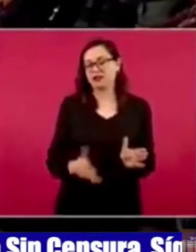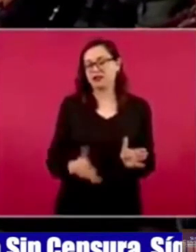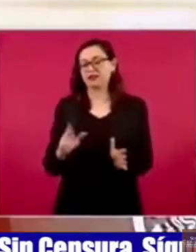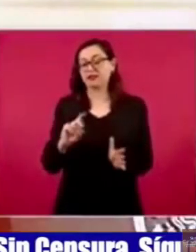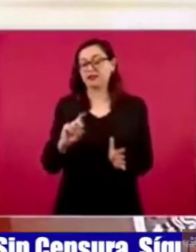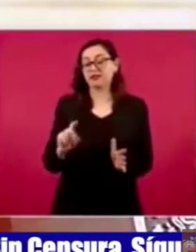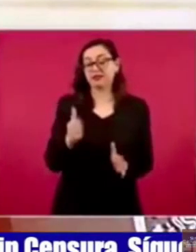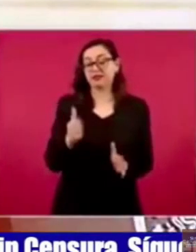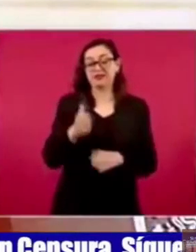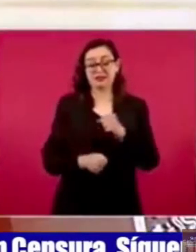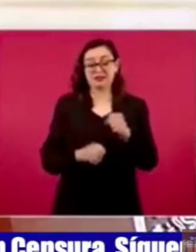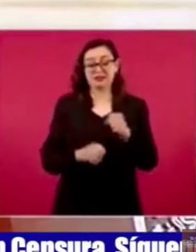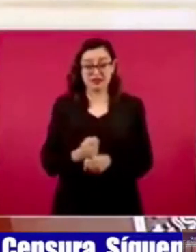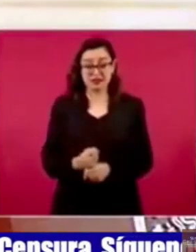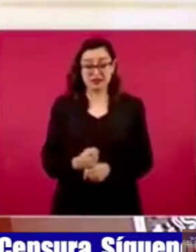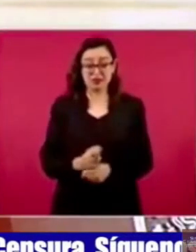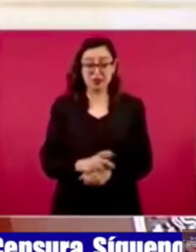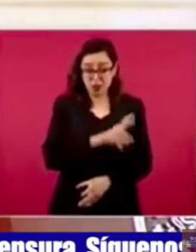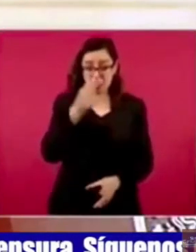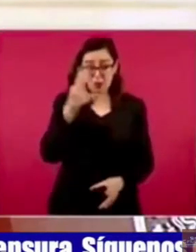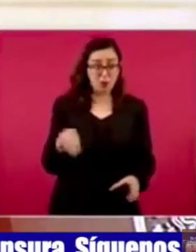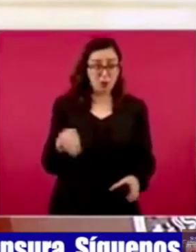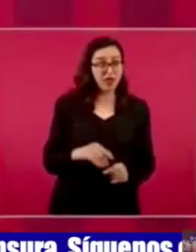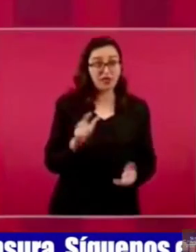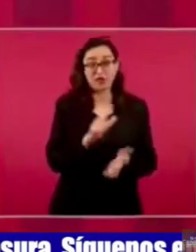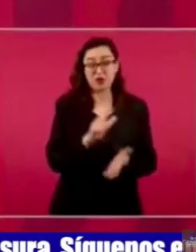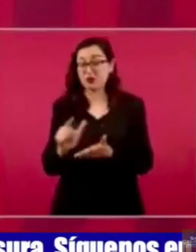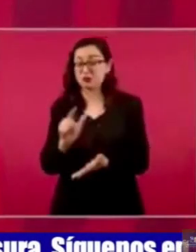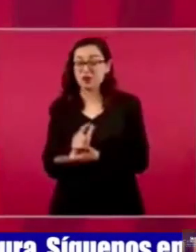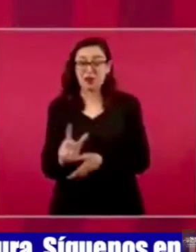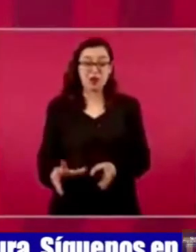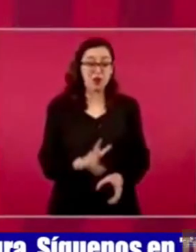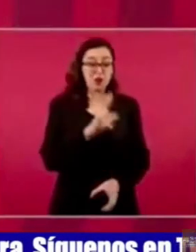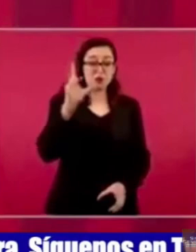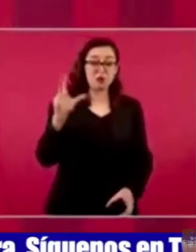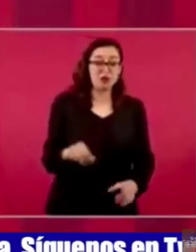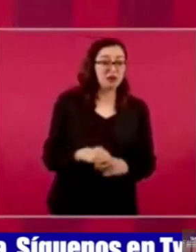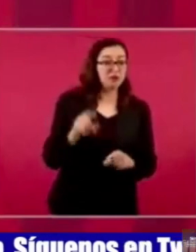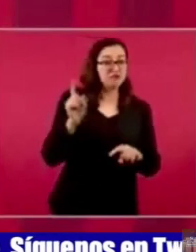Entonces, arrancar de raíz la corrupción,